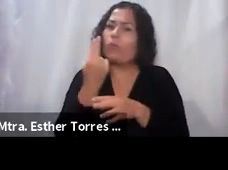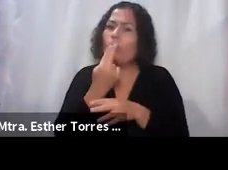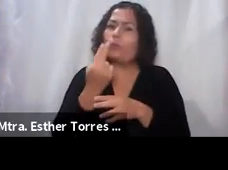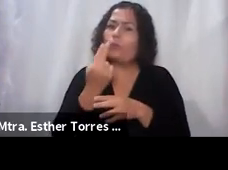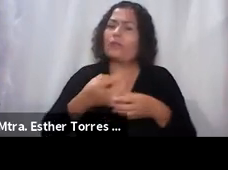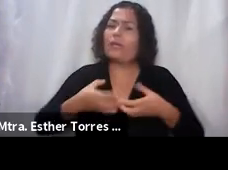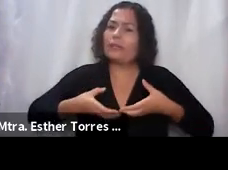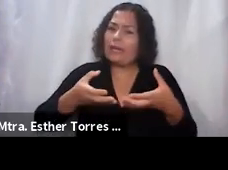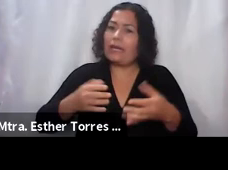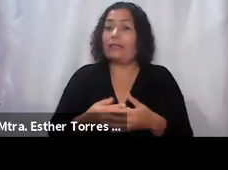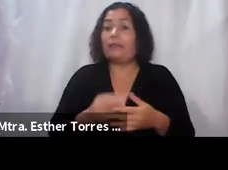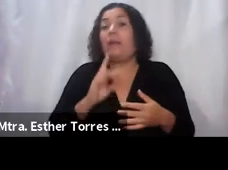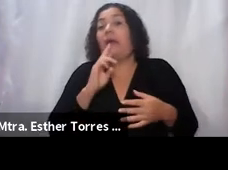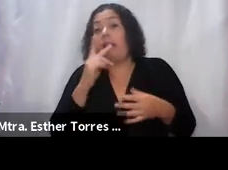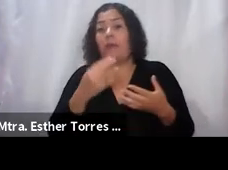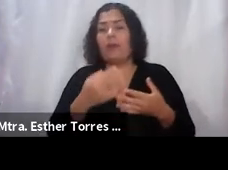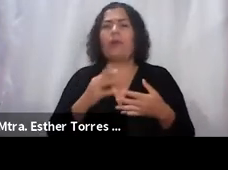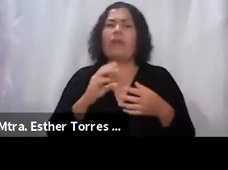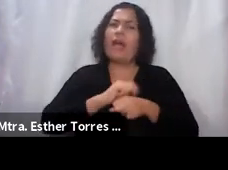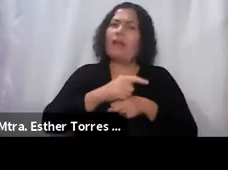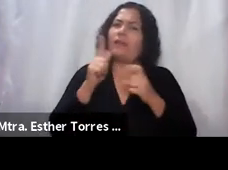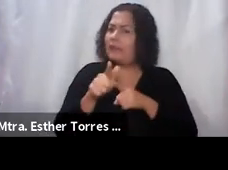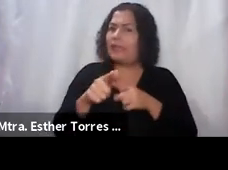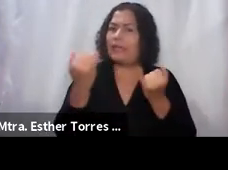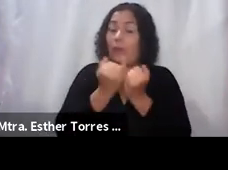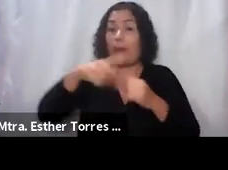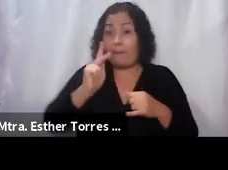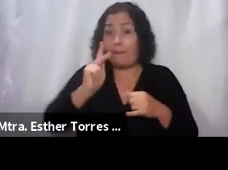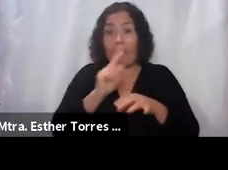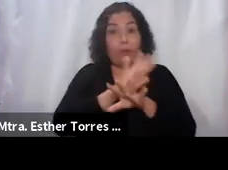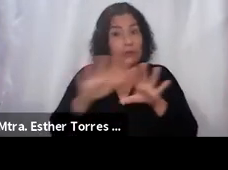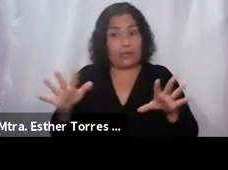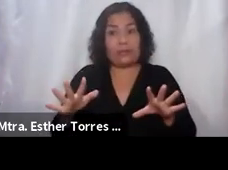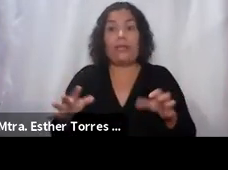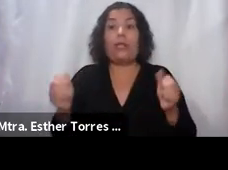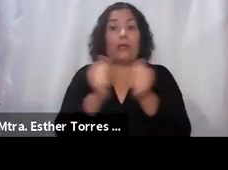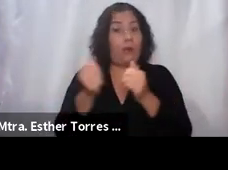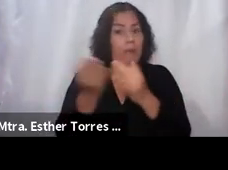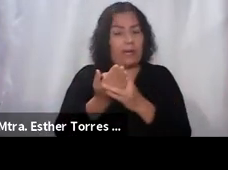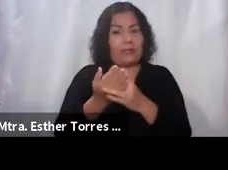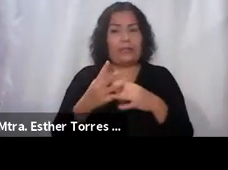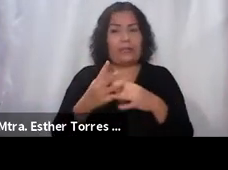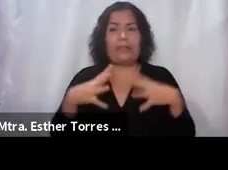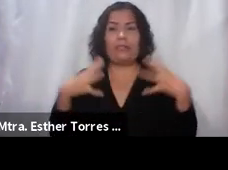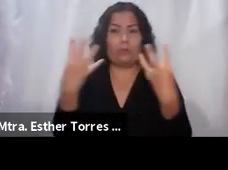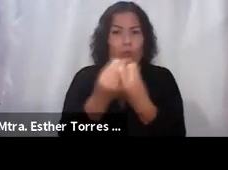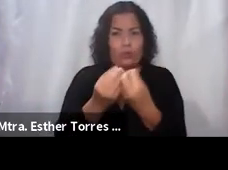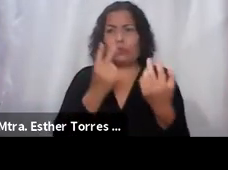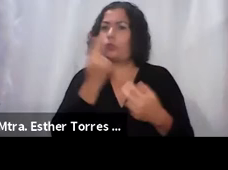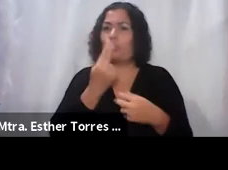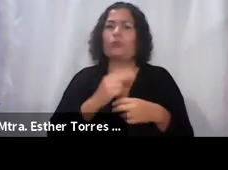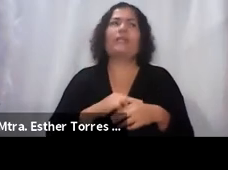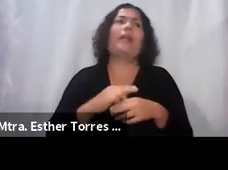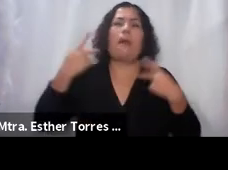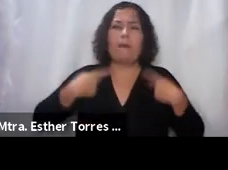hay ciclistas, ya hay peatones, hay algunas calles en algunos lugares en donde las han